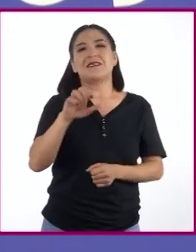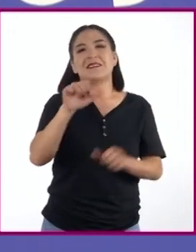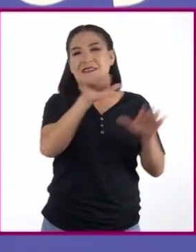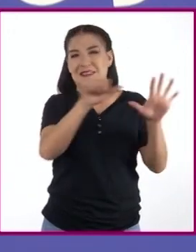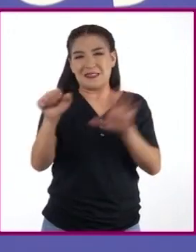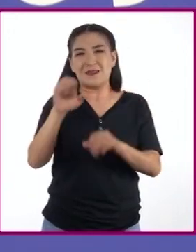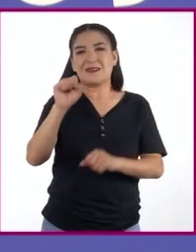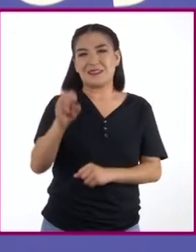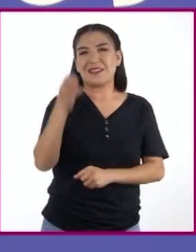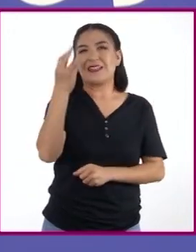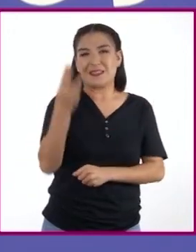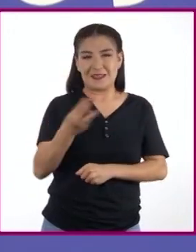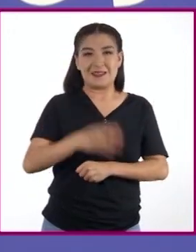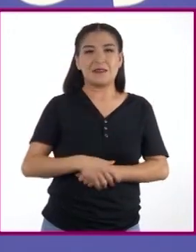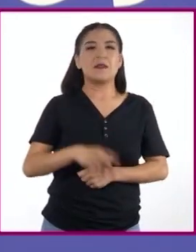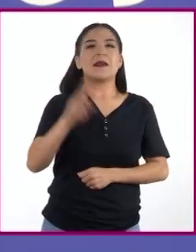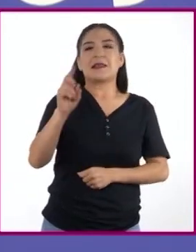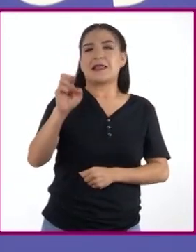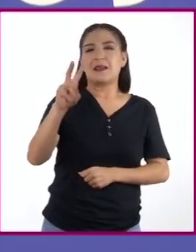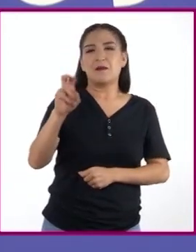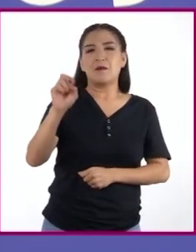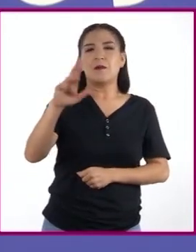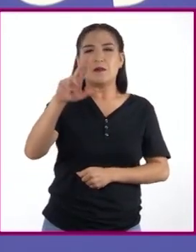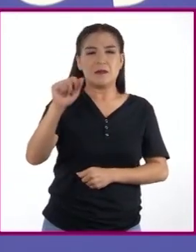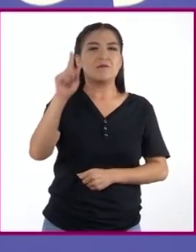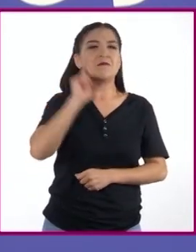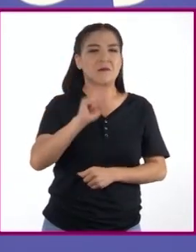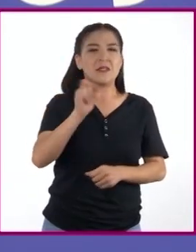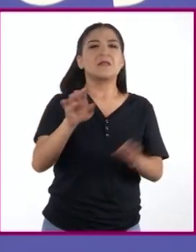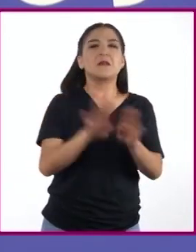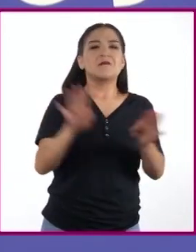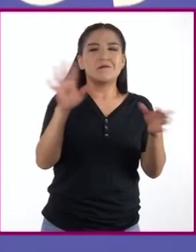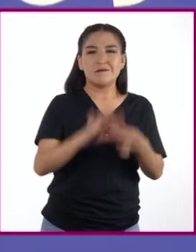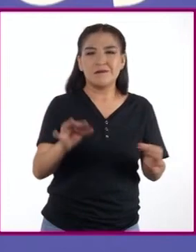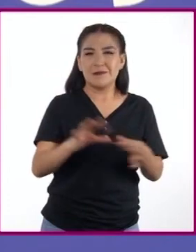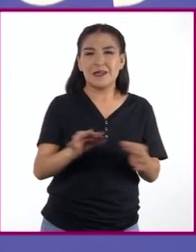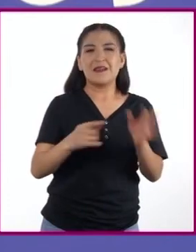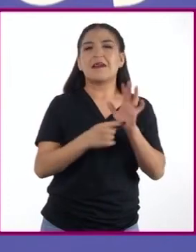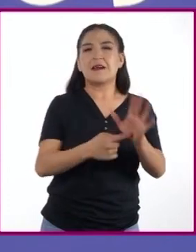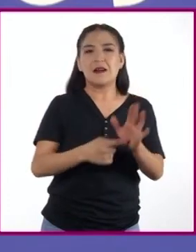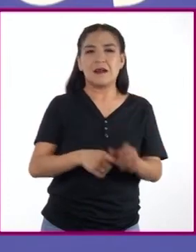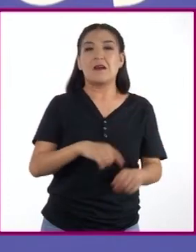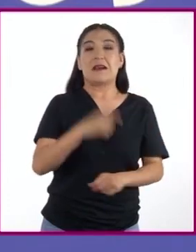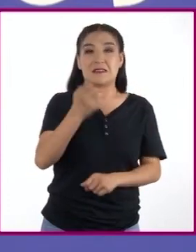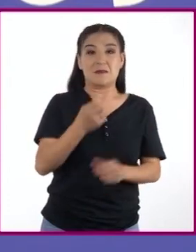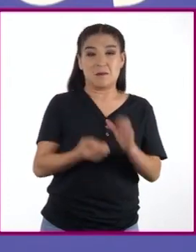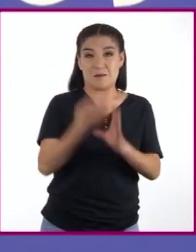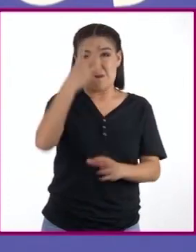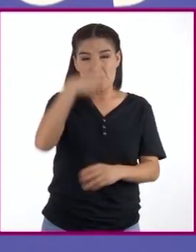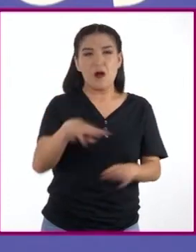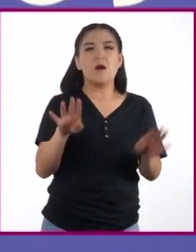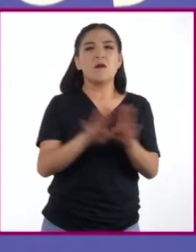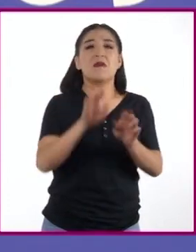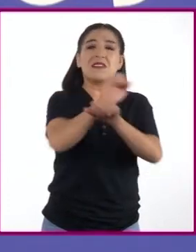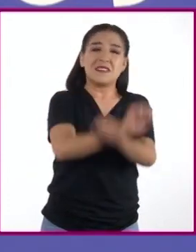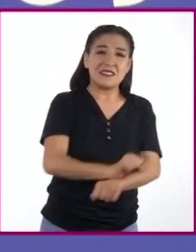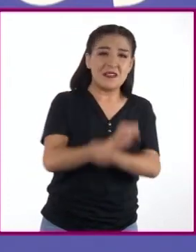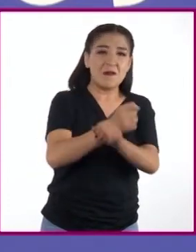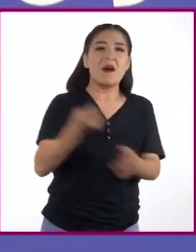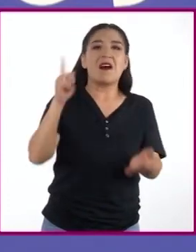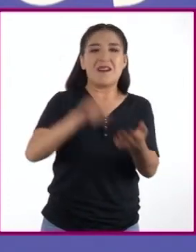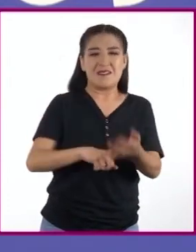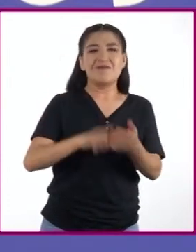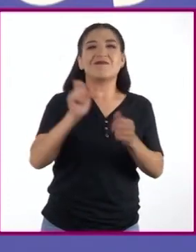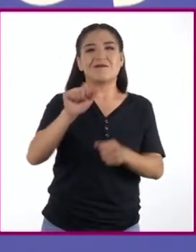1565-1673, Débora Oropesa Queressy refiere que en la Nueva España hubo esclavos